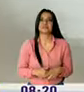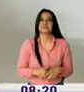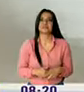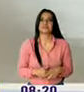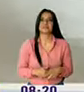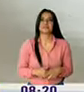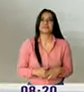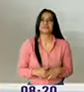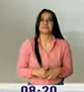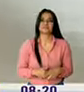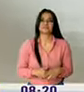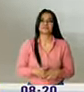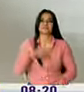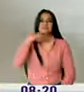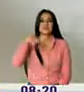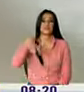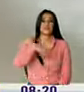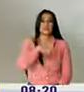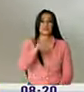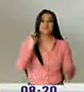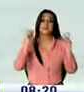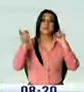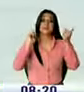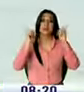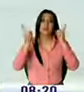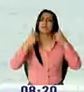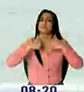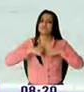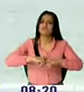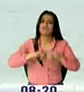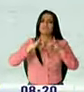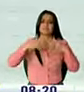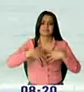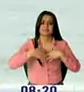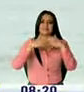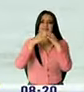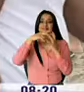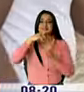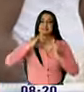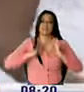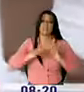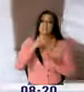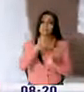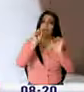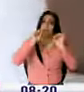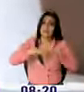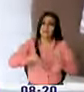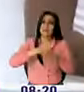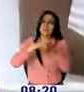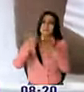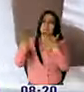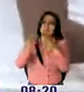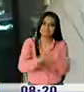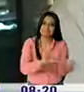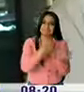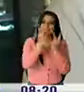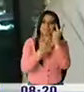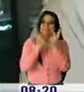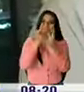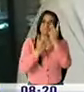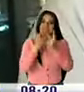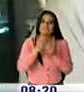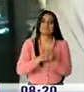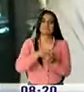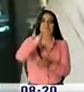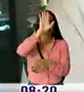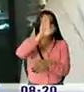El turismo en Atacames quiere seguir retomando fuerza y para este feriado usted está cordialmente invitado. Que vengan a disfrutar de